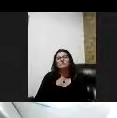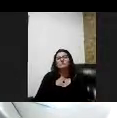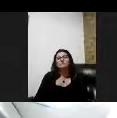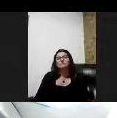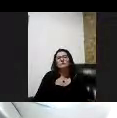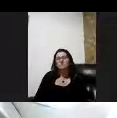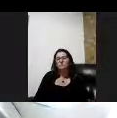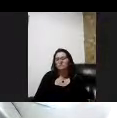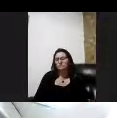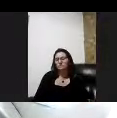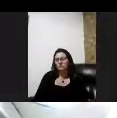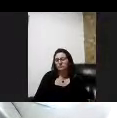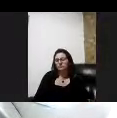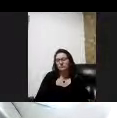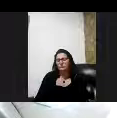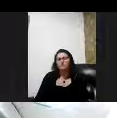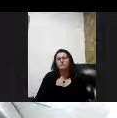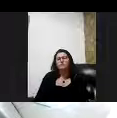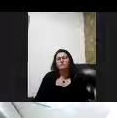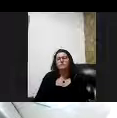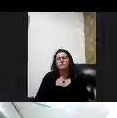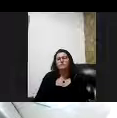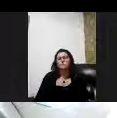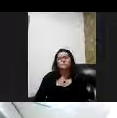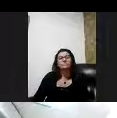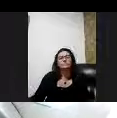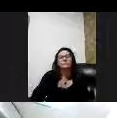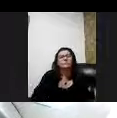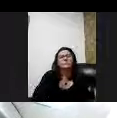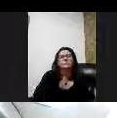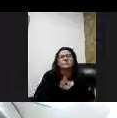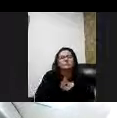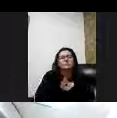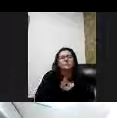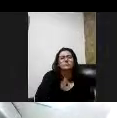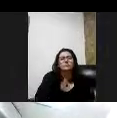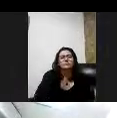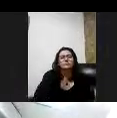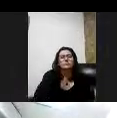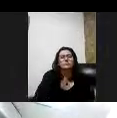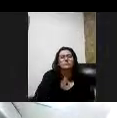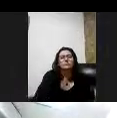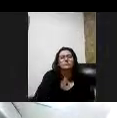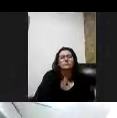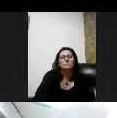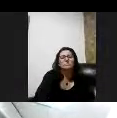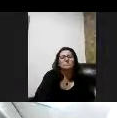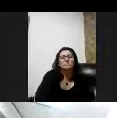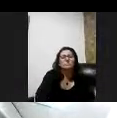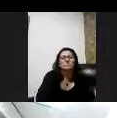y 70%. Y acá lo que le preguntábamos era si estarían